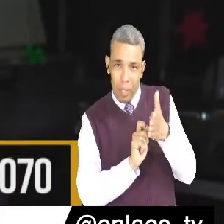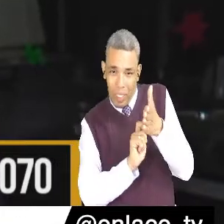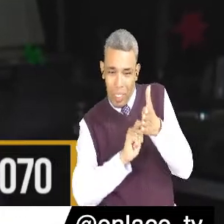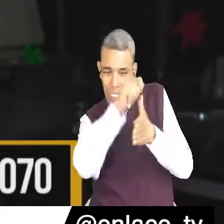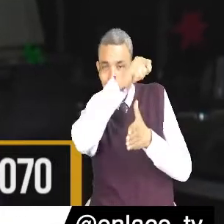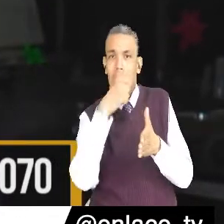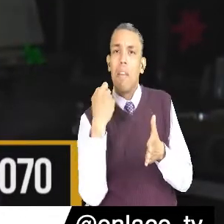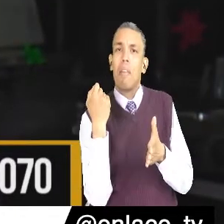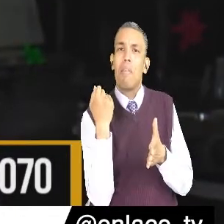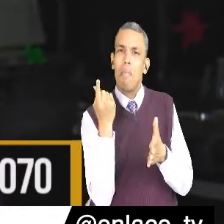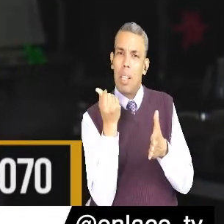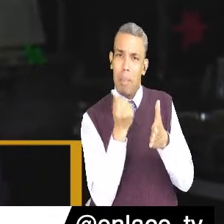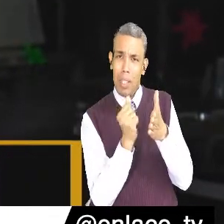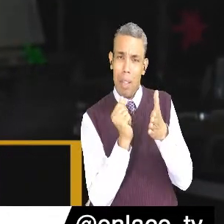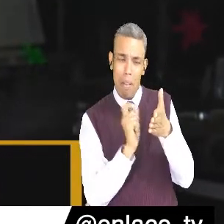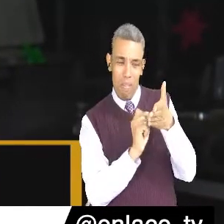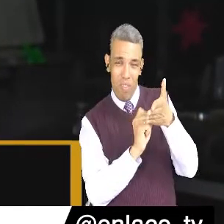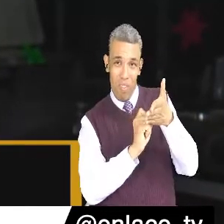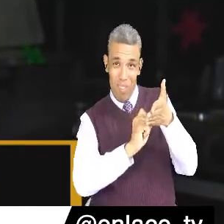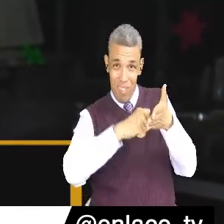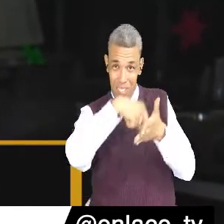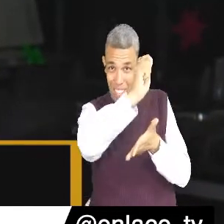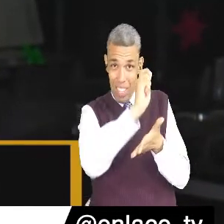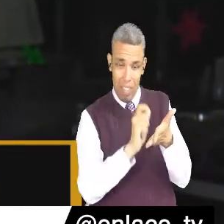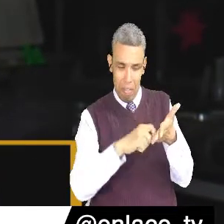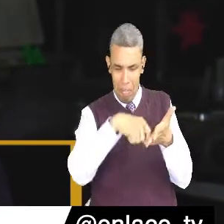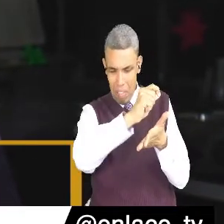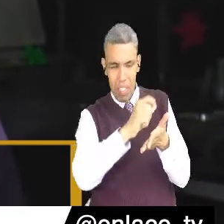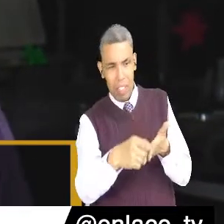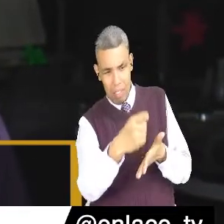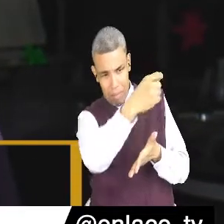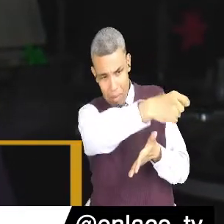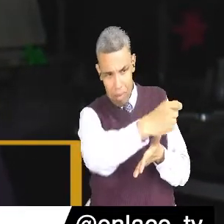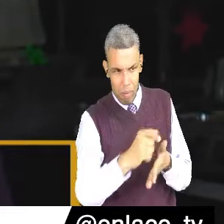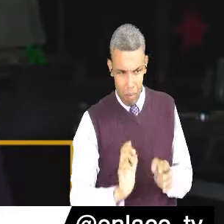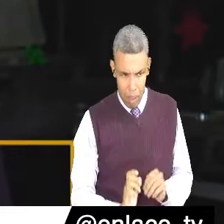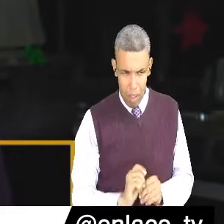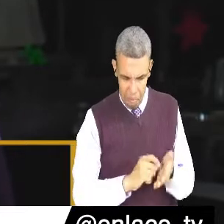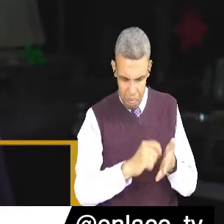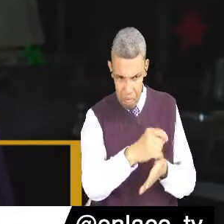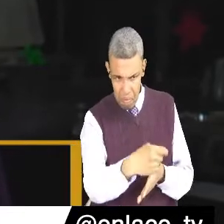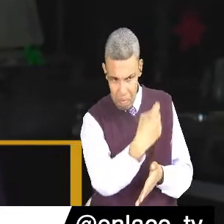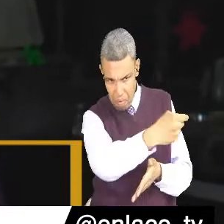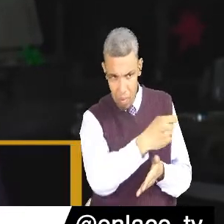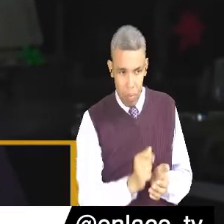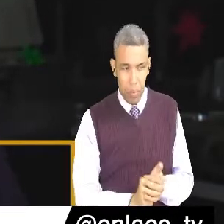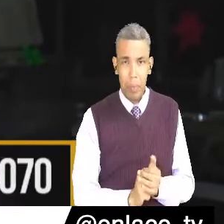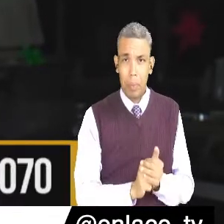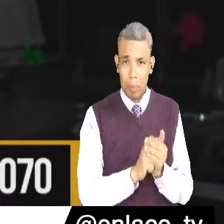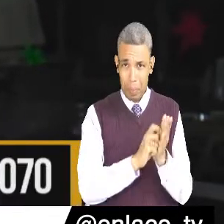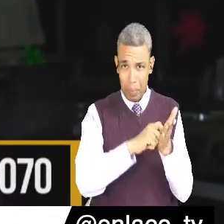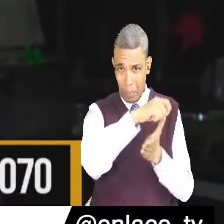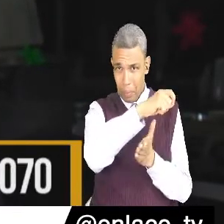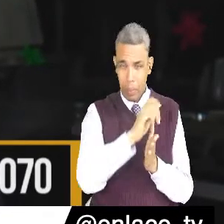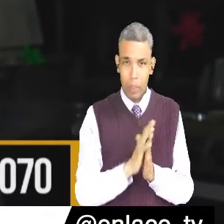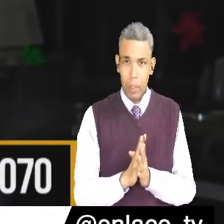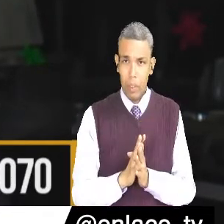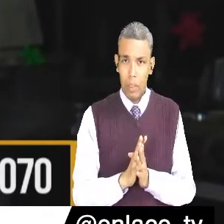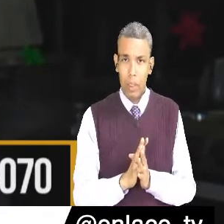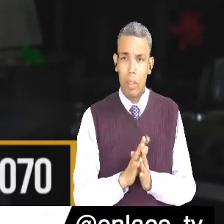se llevaron, pero íbamos muy precavidos de que cómo era la forma del pago. Ellos manifestaron que allí se iba a hacer el